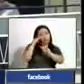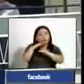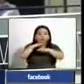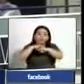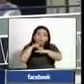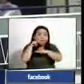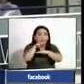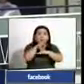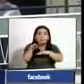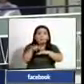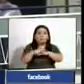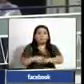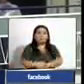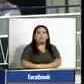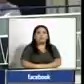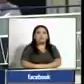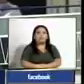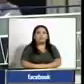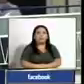solidaridad.